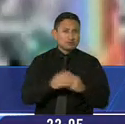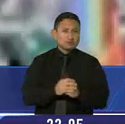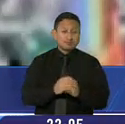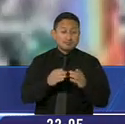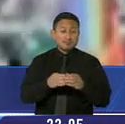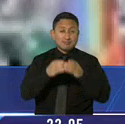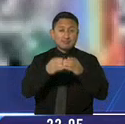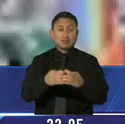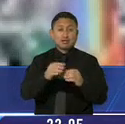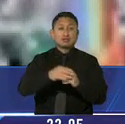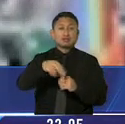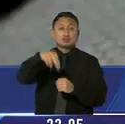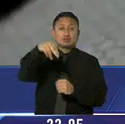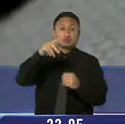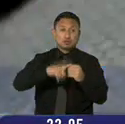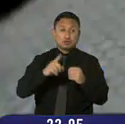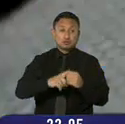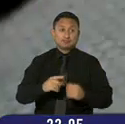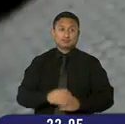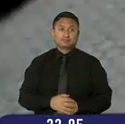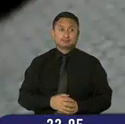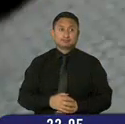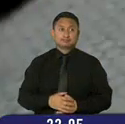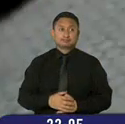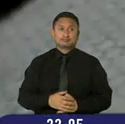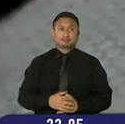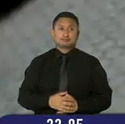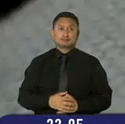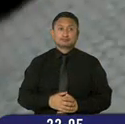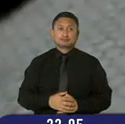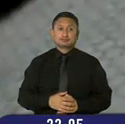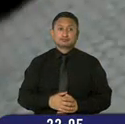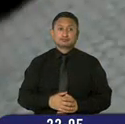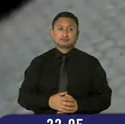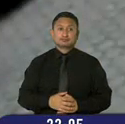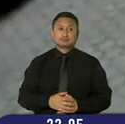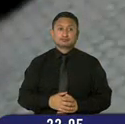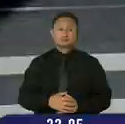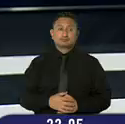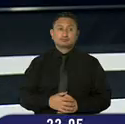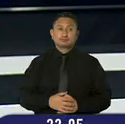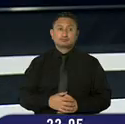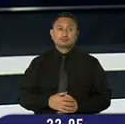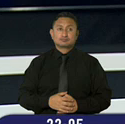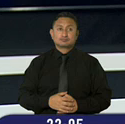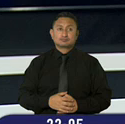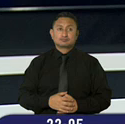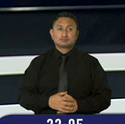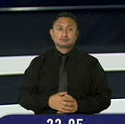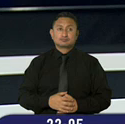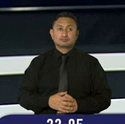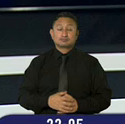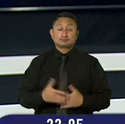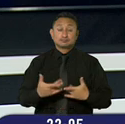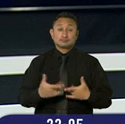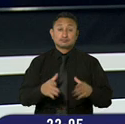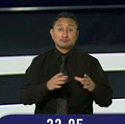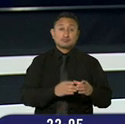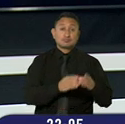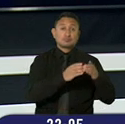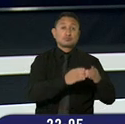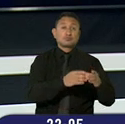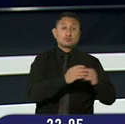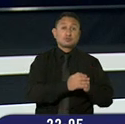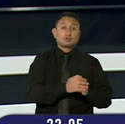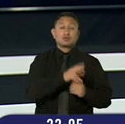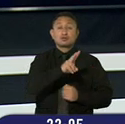norte de la capital. En Quito, informó Iván Casamén. En un sector rural del cantón Vinces,